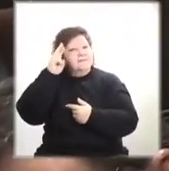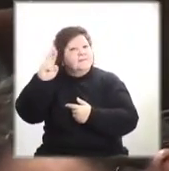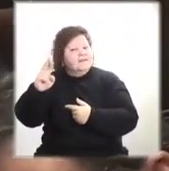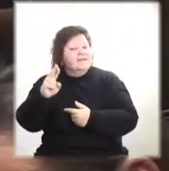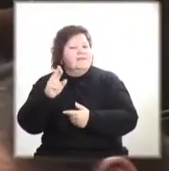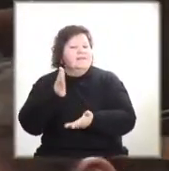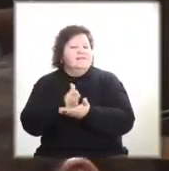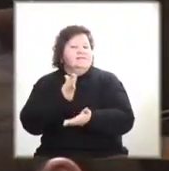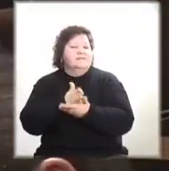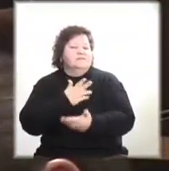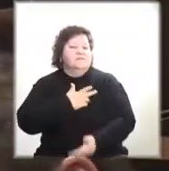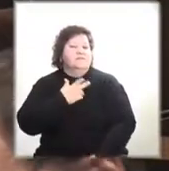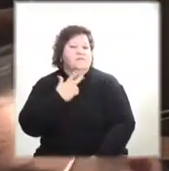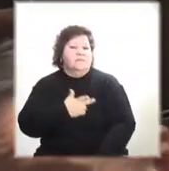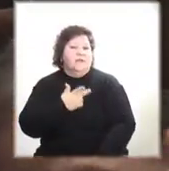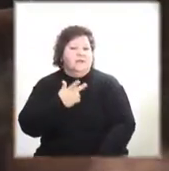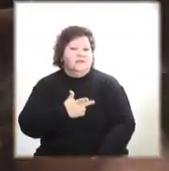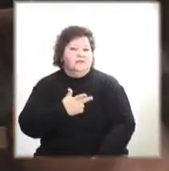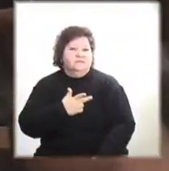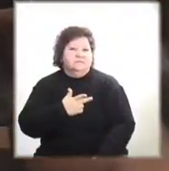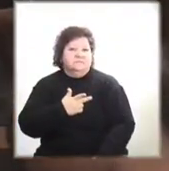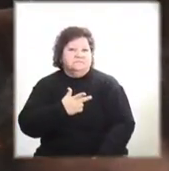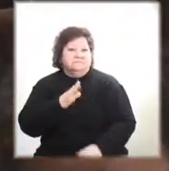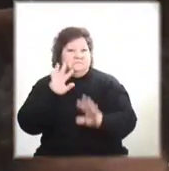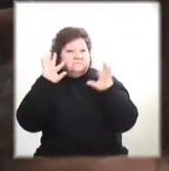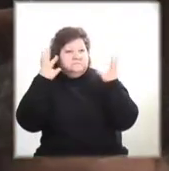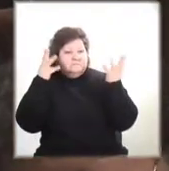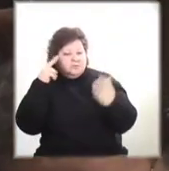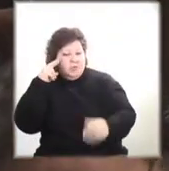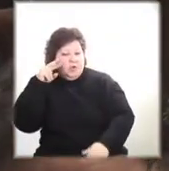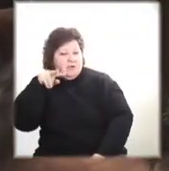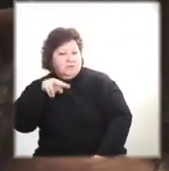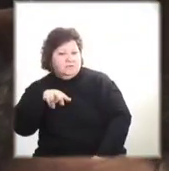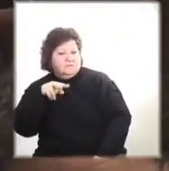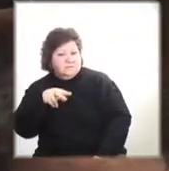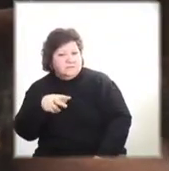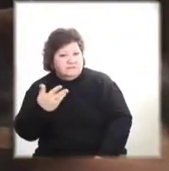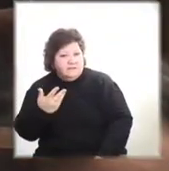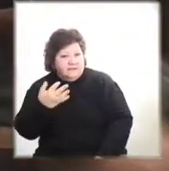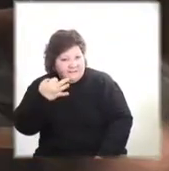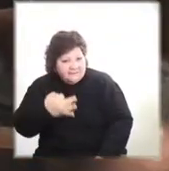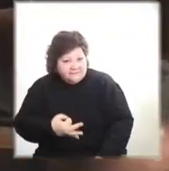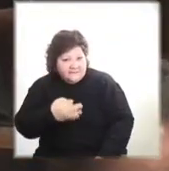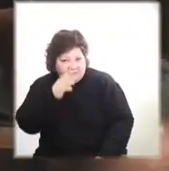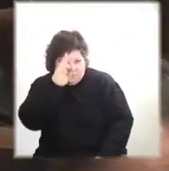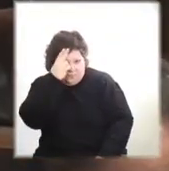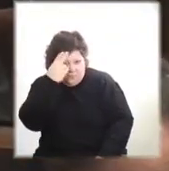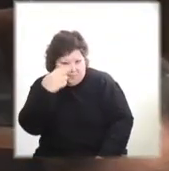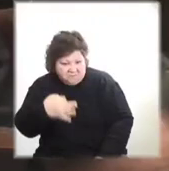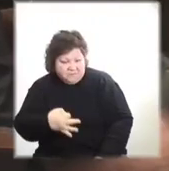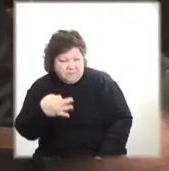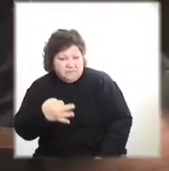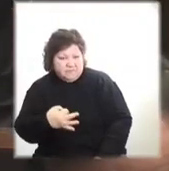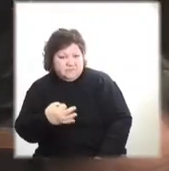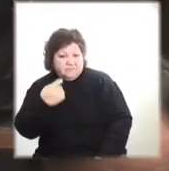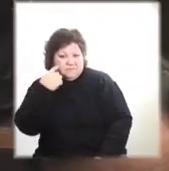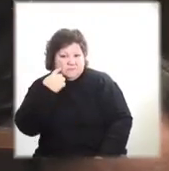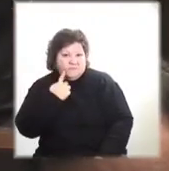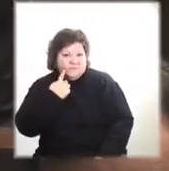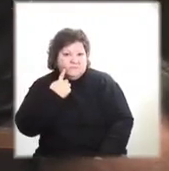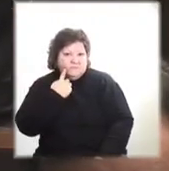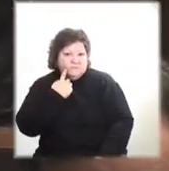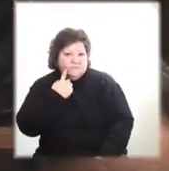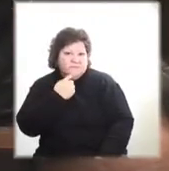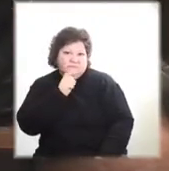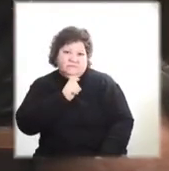de los derechos humanos, yo diría en el concierto internacional, de los más respetuosos, viendo los números, que los números no